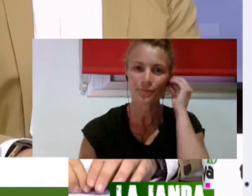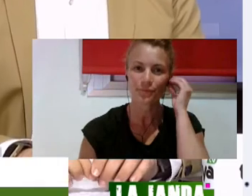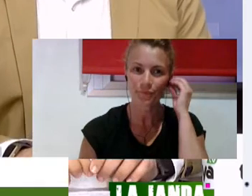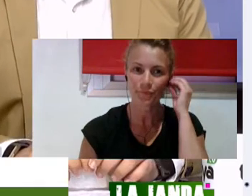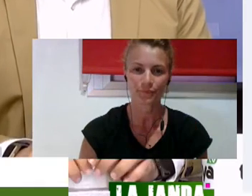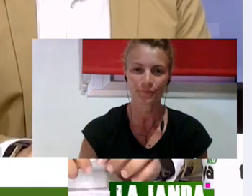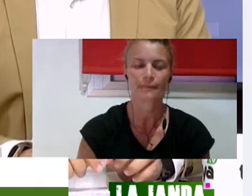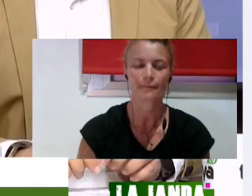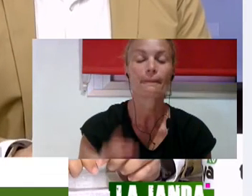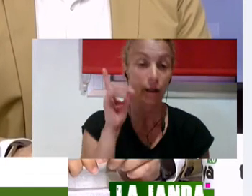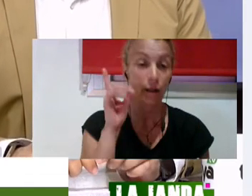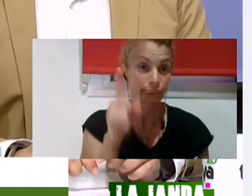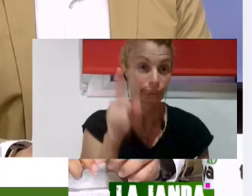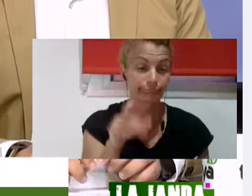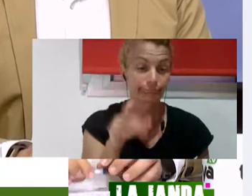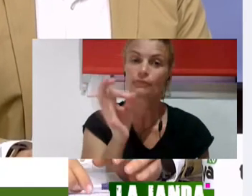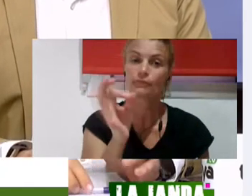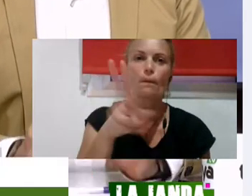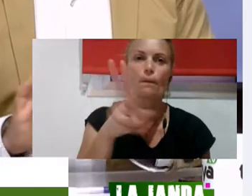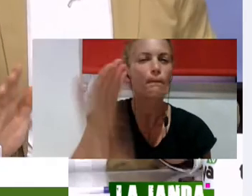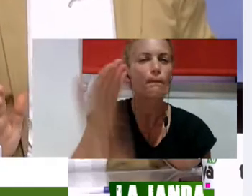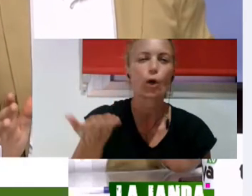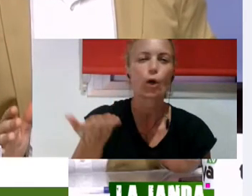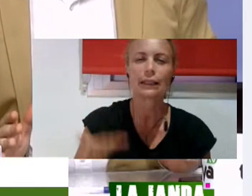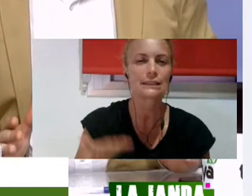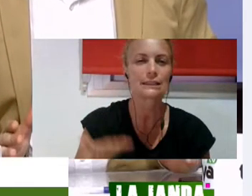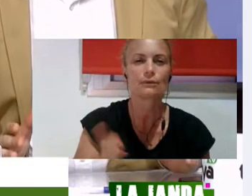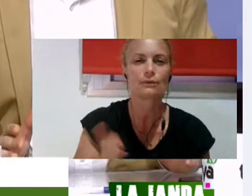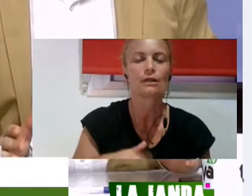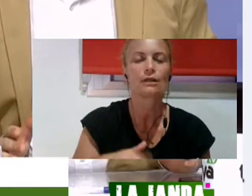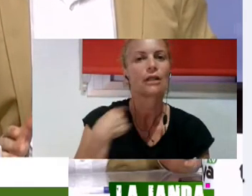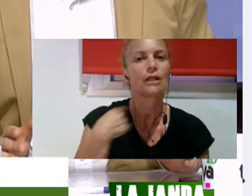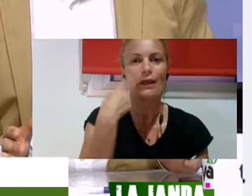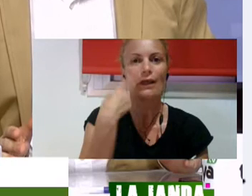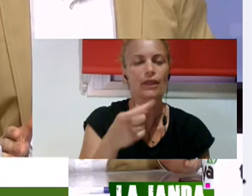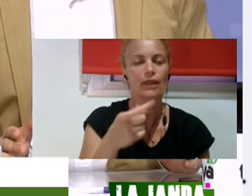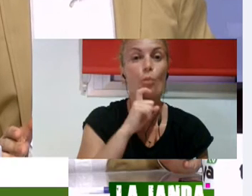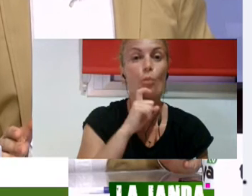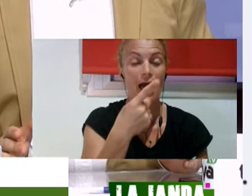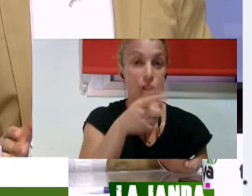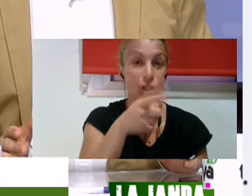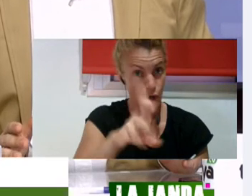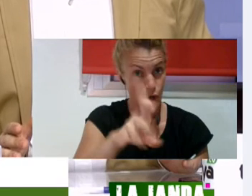Desde luego que es importantísimo. Yo tengo que decir que, como bien ha dicho Alejandro,